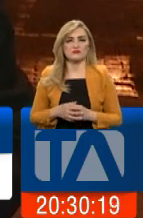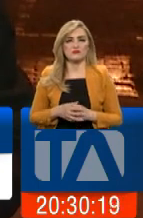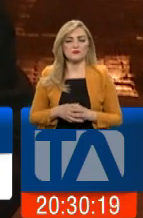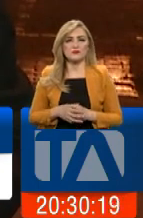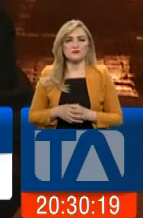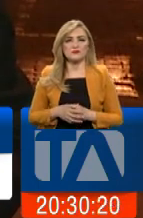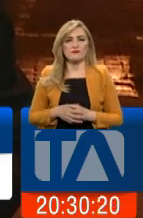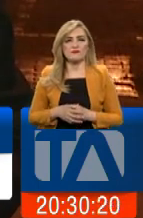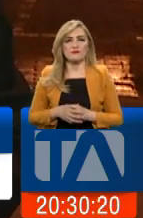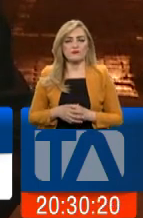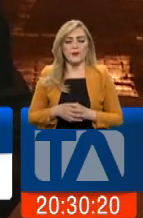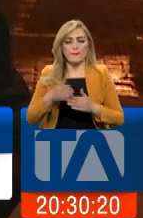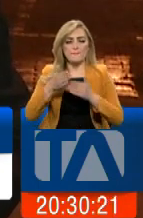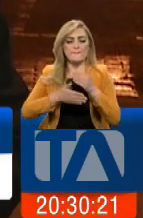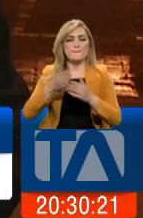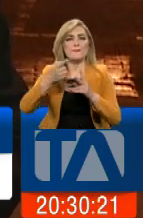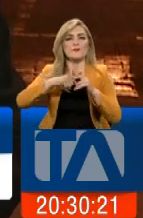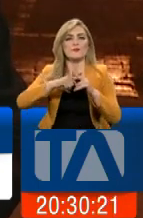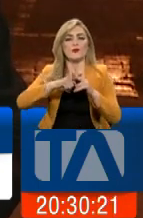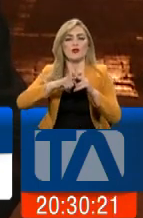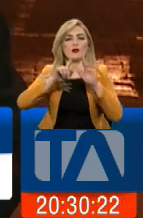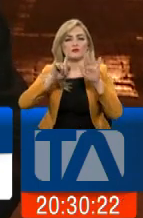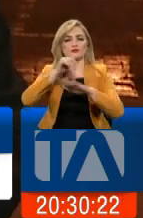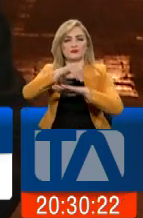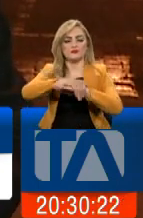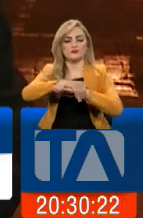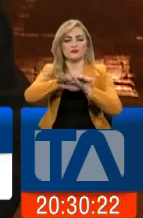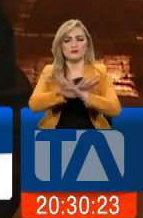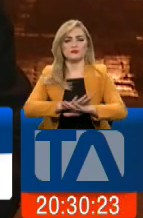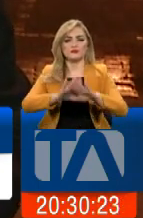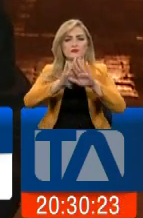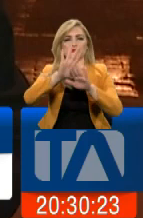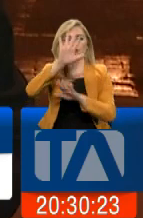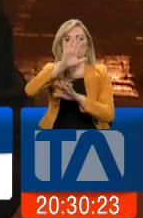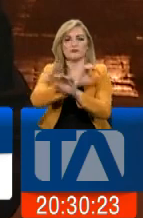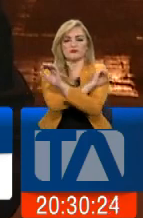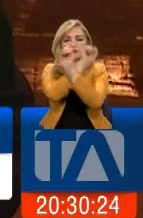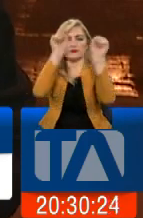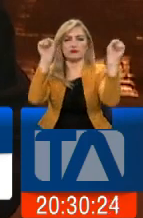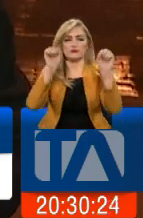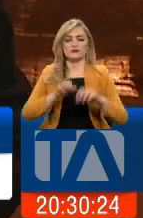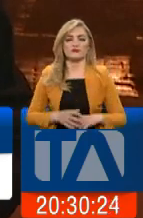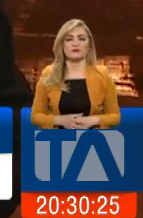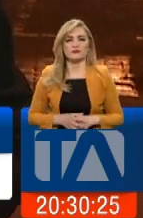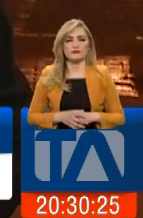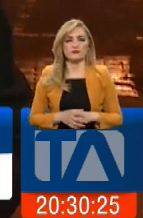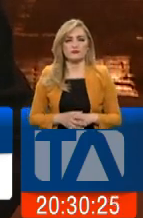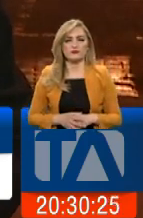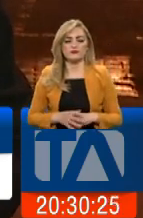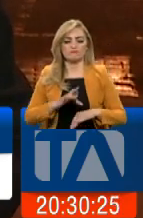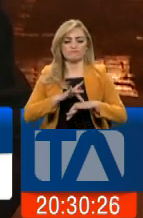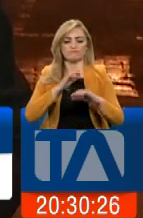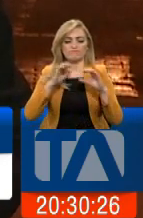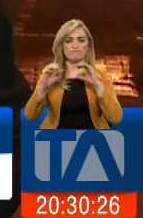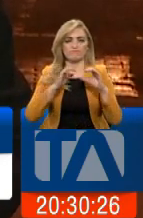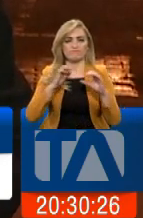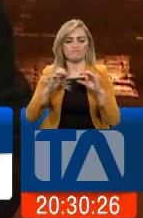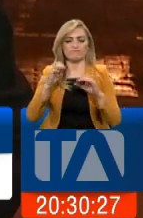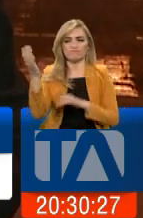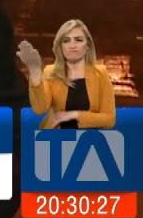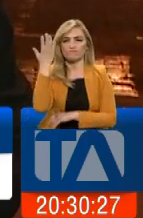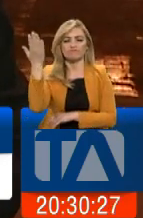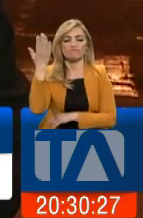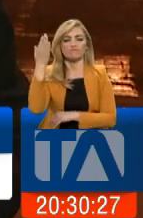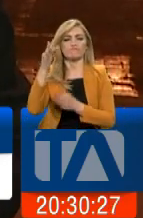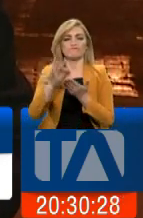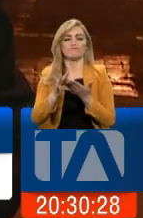hora, pues el toque de queda ya inició a las 6 de la tarde y termina a las 5 de la mañana. Nosotros más temprano conversamos con el alcalde